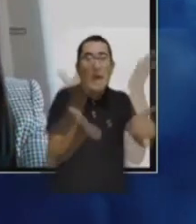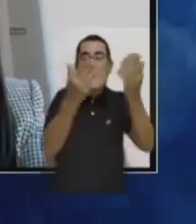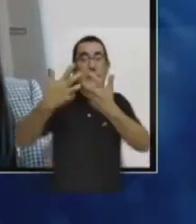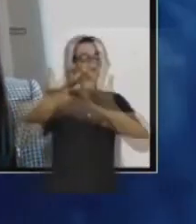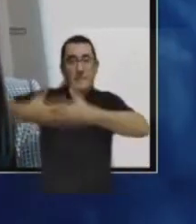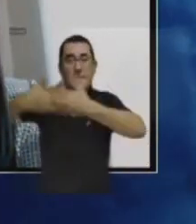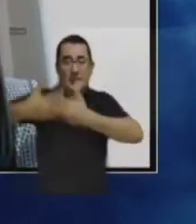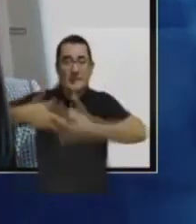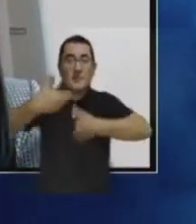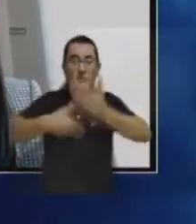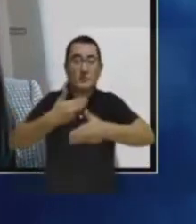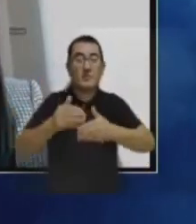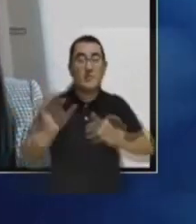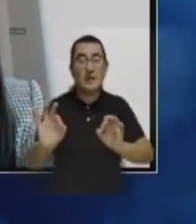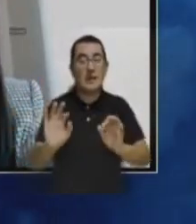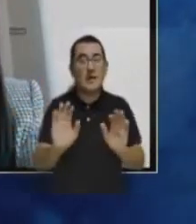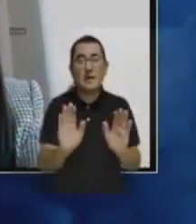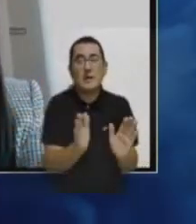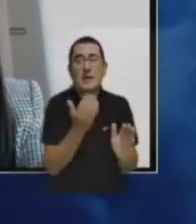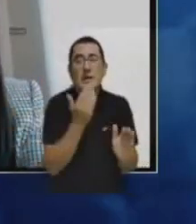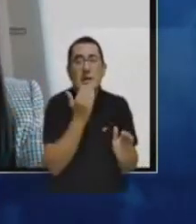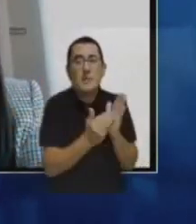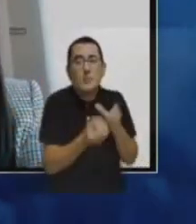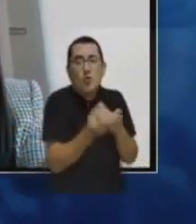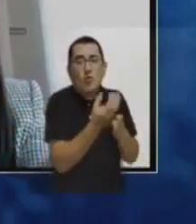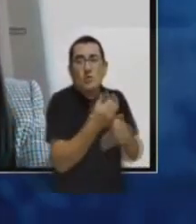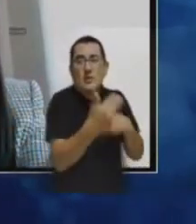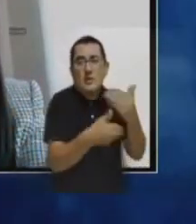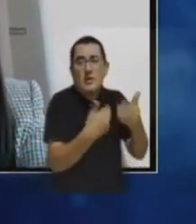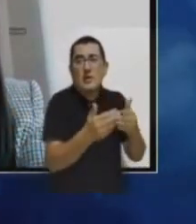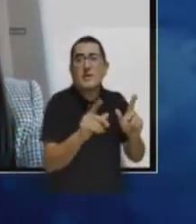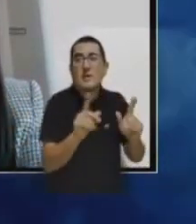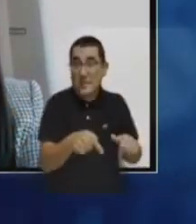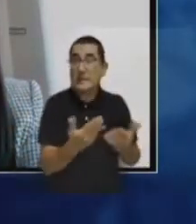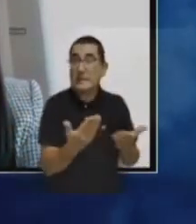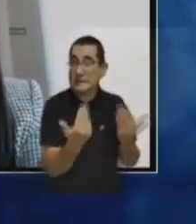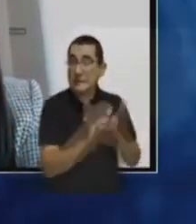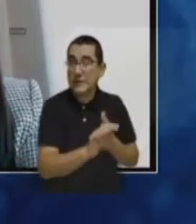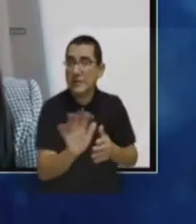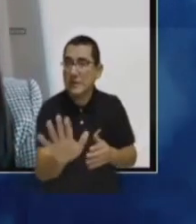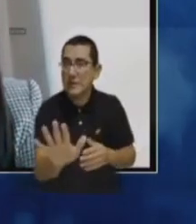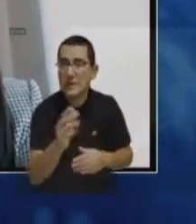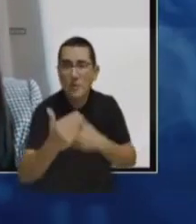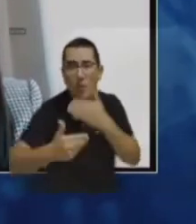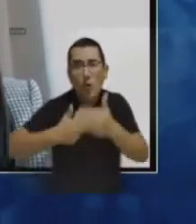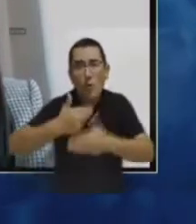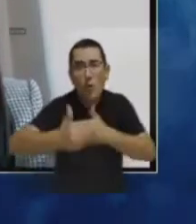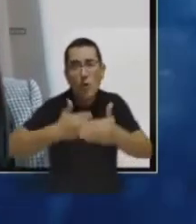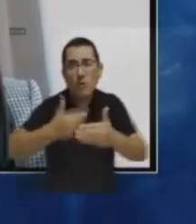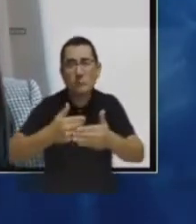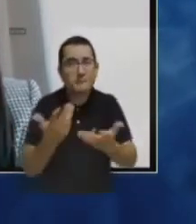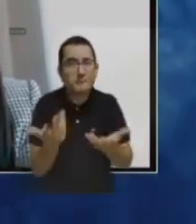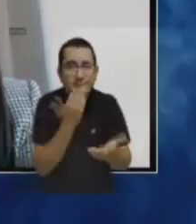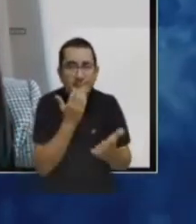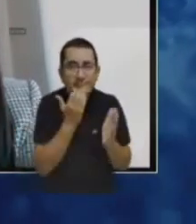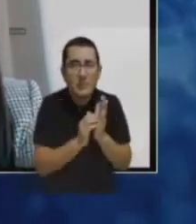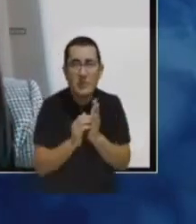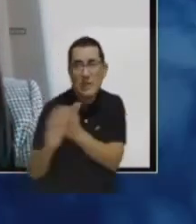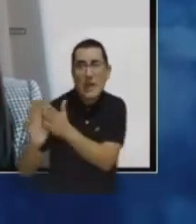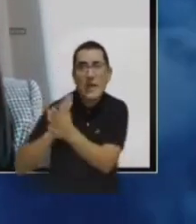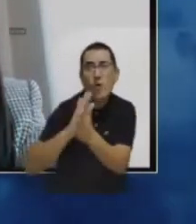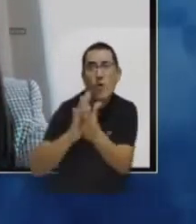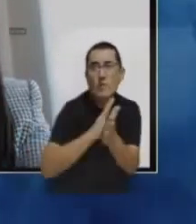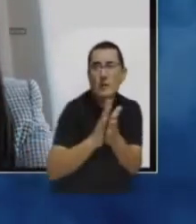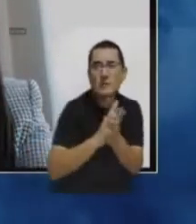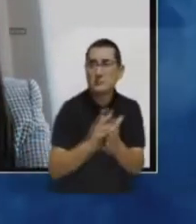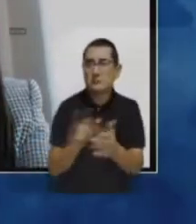mejorar la productividad también, porque nos ayuda a través de la toma de información con los sensores, con el análisis de esta